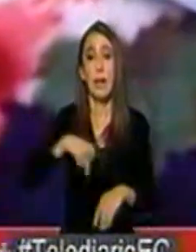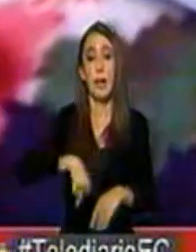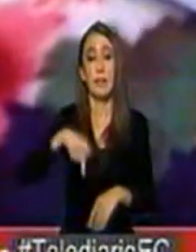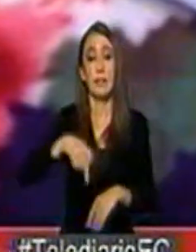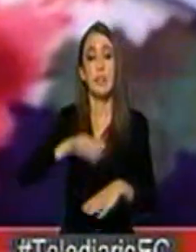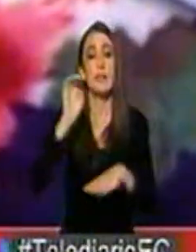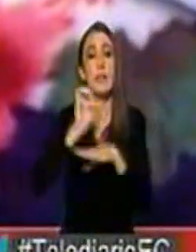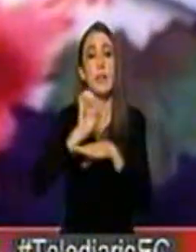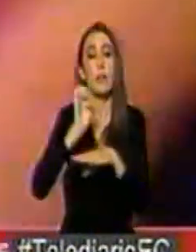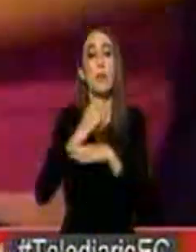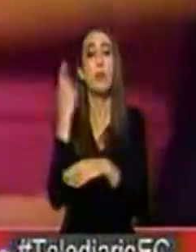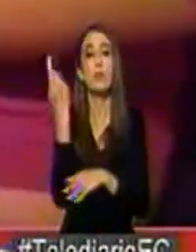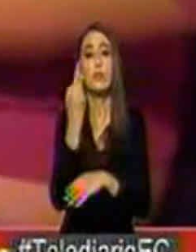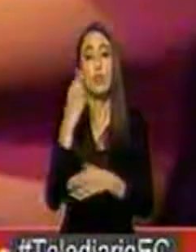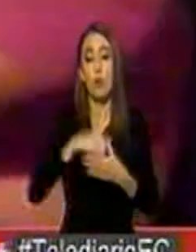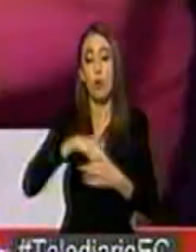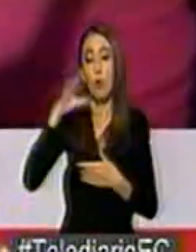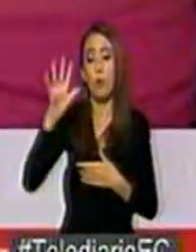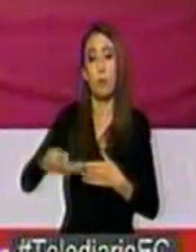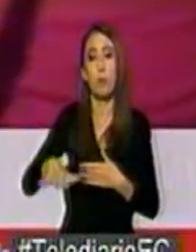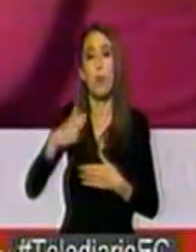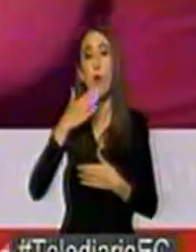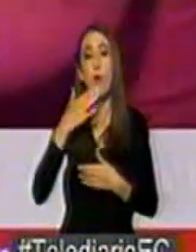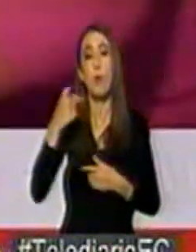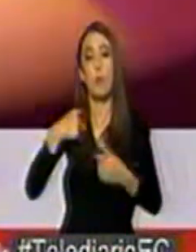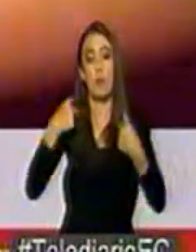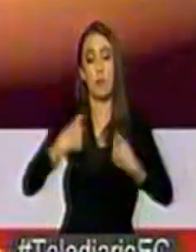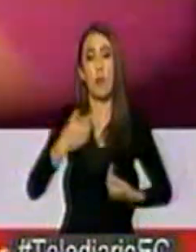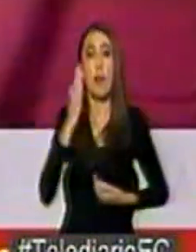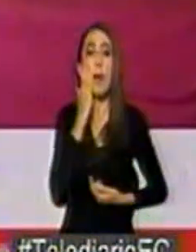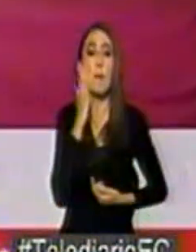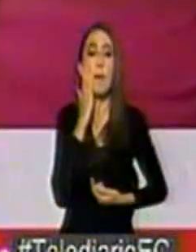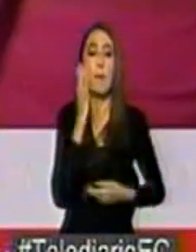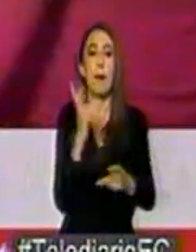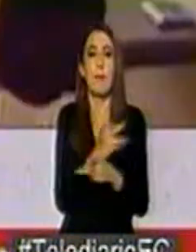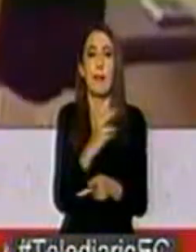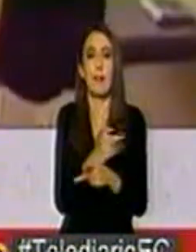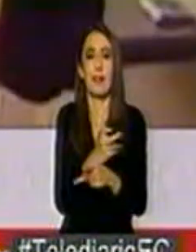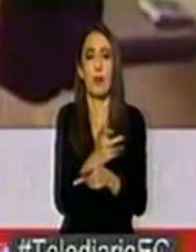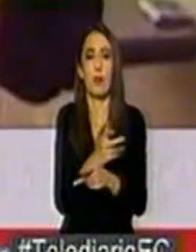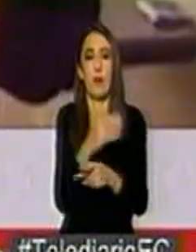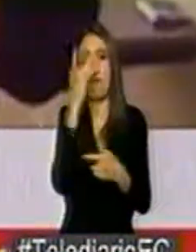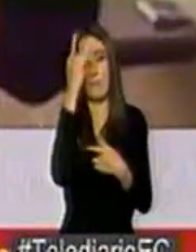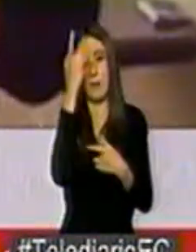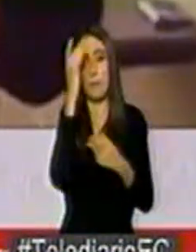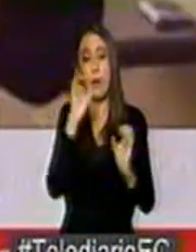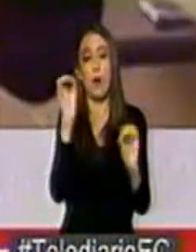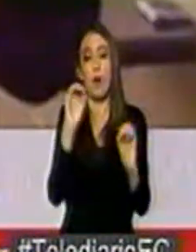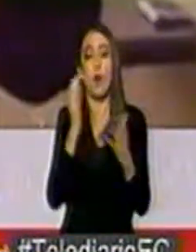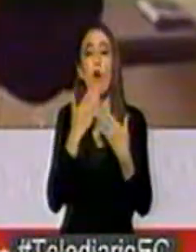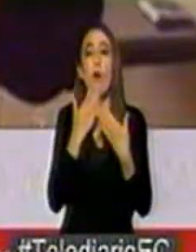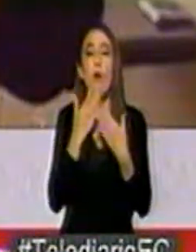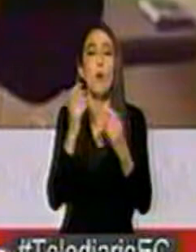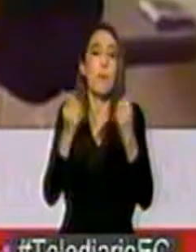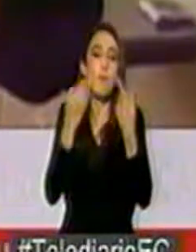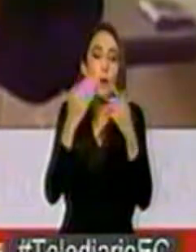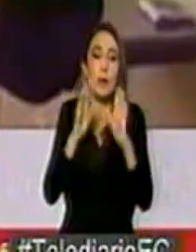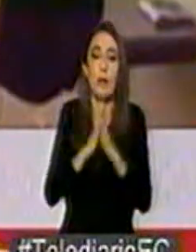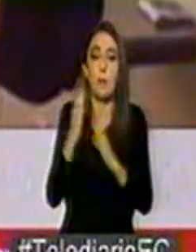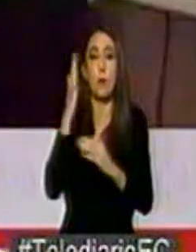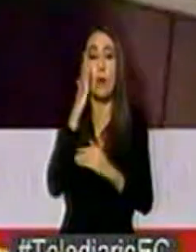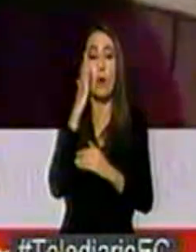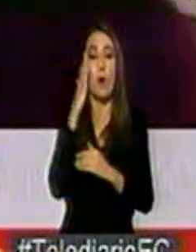sólo se permite abortar si la vida de la madre está en peligro o si el embarazo es consecuencia de una violación en una mujer con discapacidad